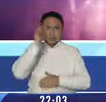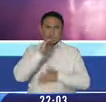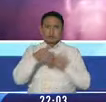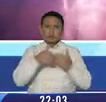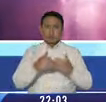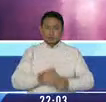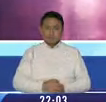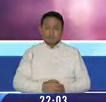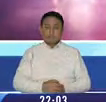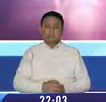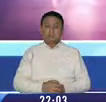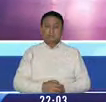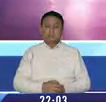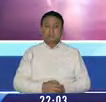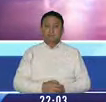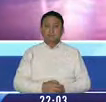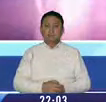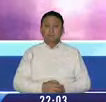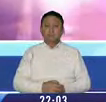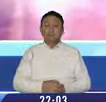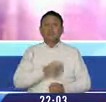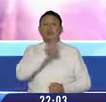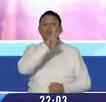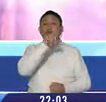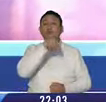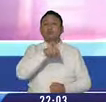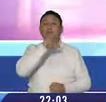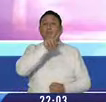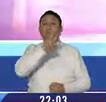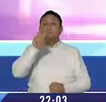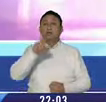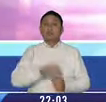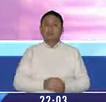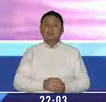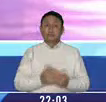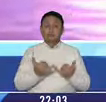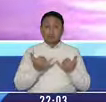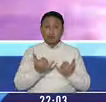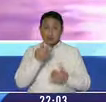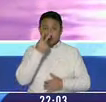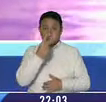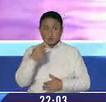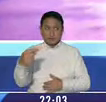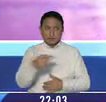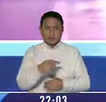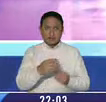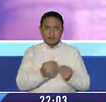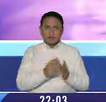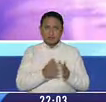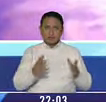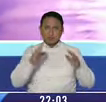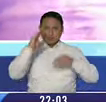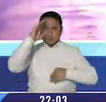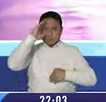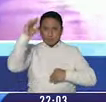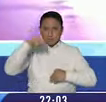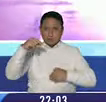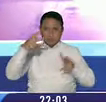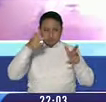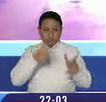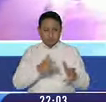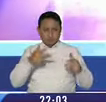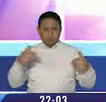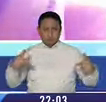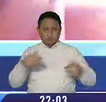Ecuador durante el 2022. Podemos ver que igual hay fuerte custodia policial por parte de